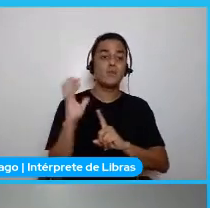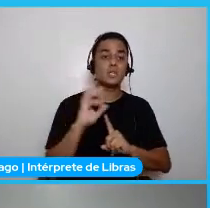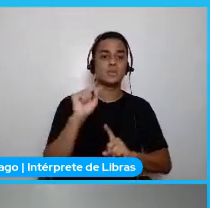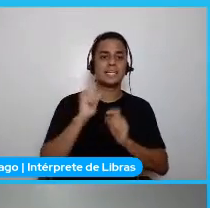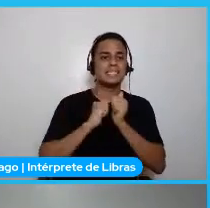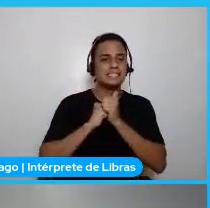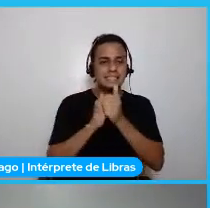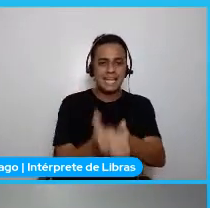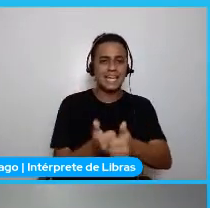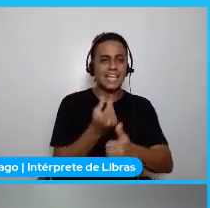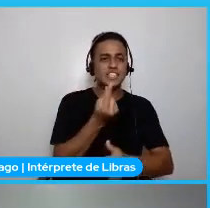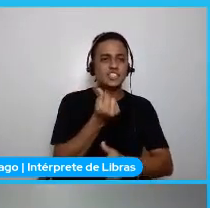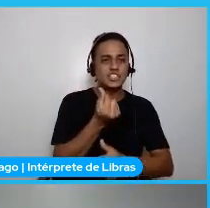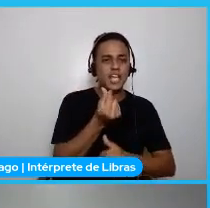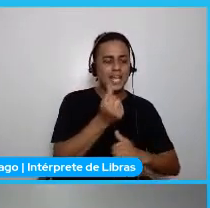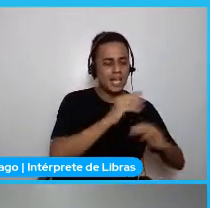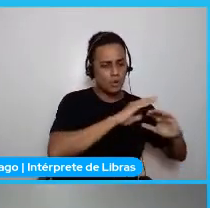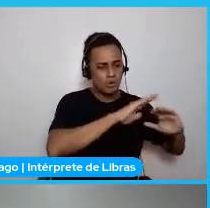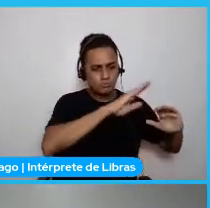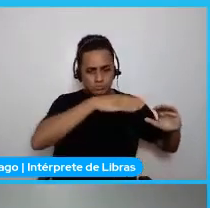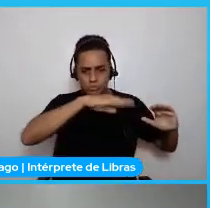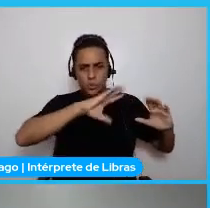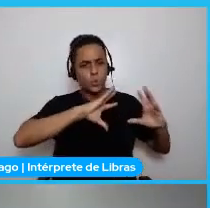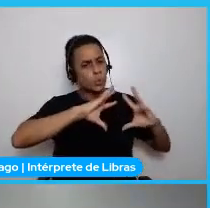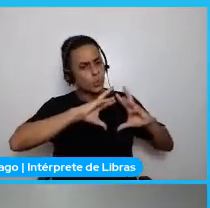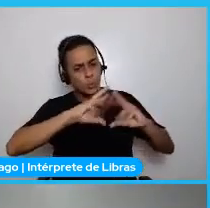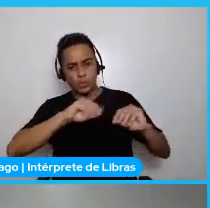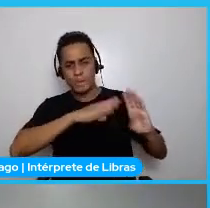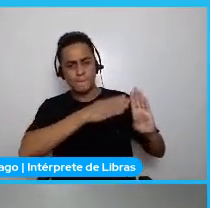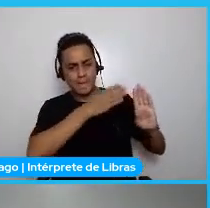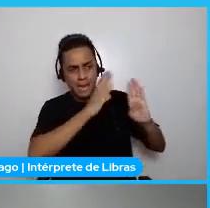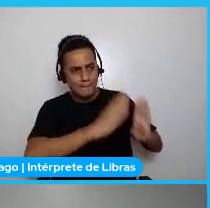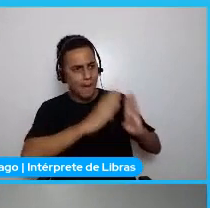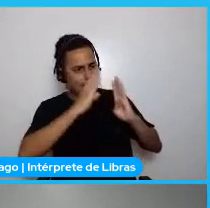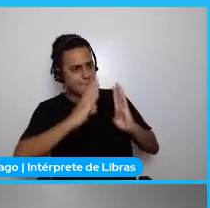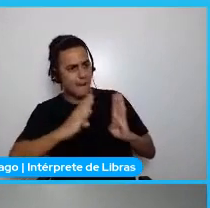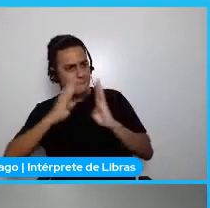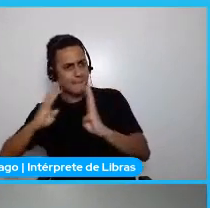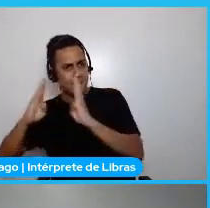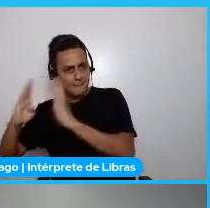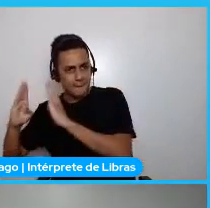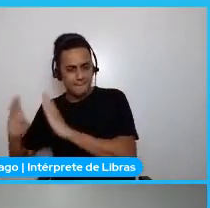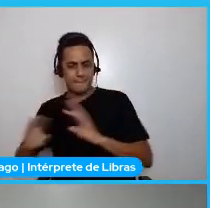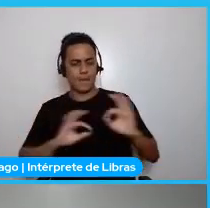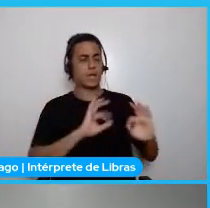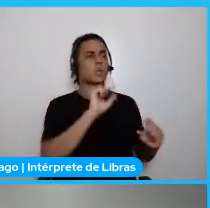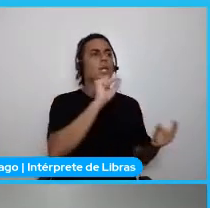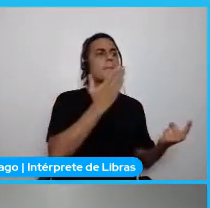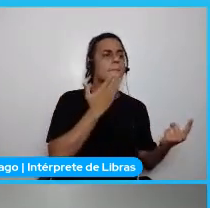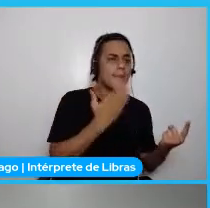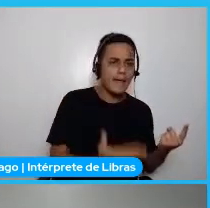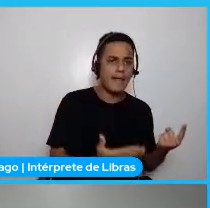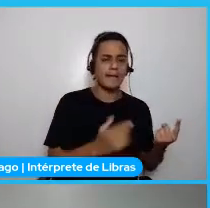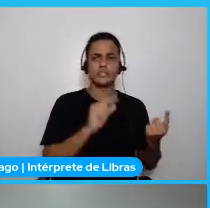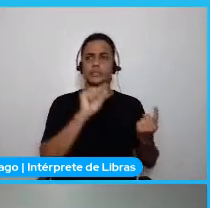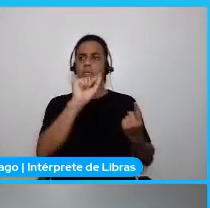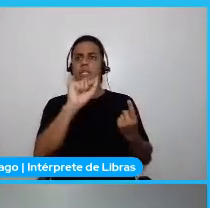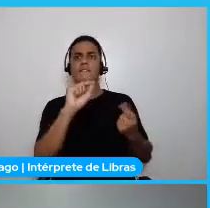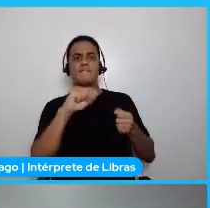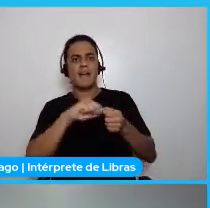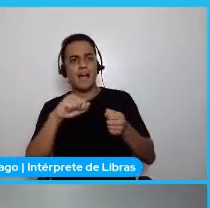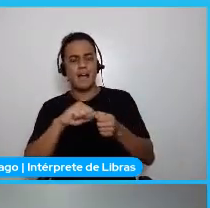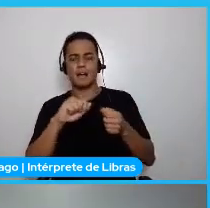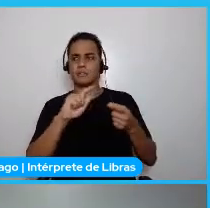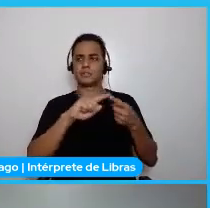toda la cadena de contratos públicos, como les decía hace un momento, desde que se planifica, se licita, se adjudica, se ejecutan y se